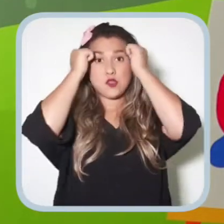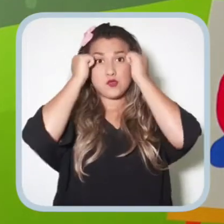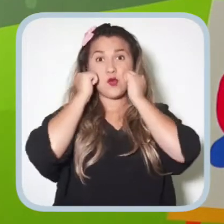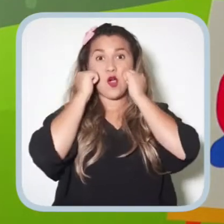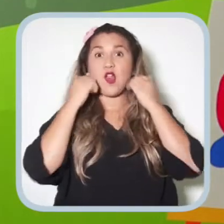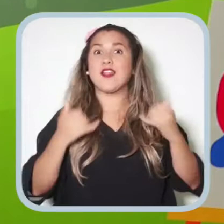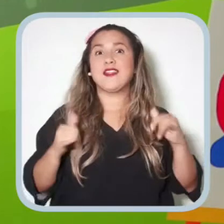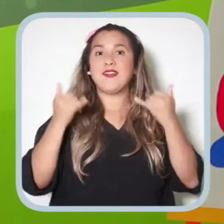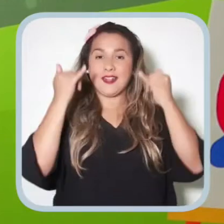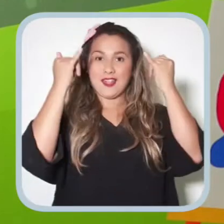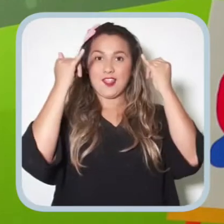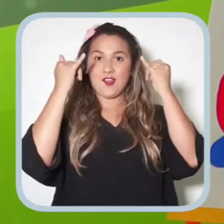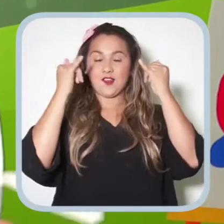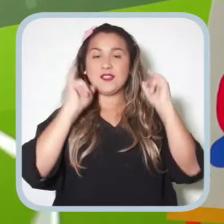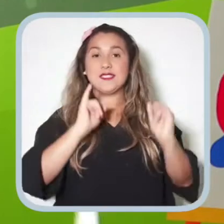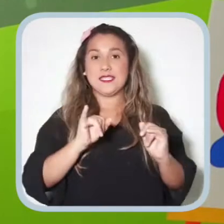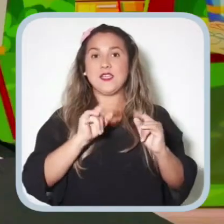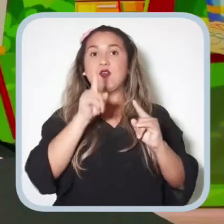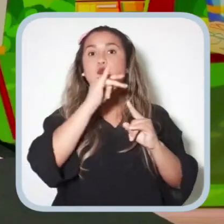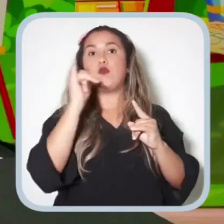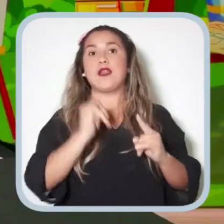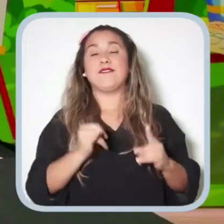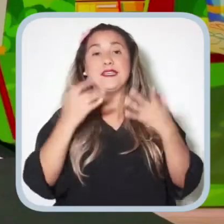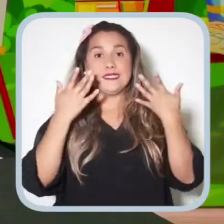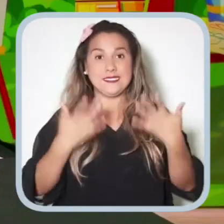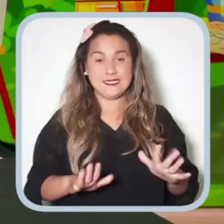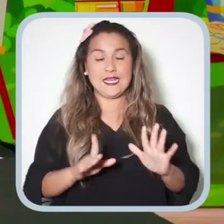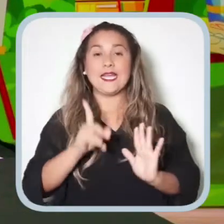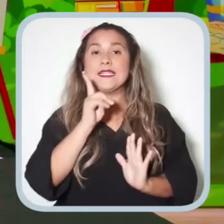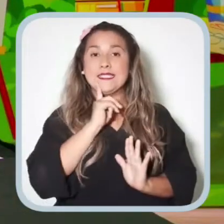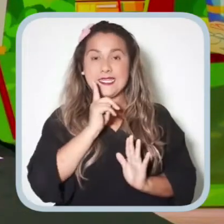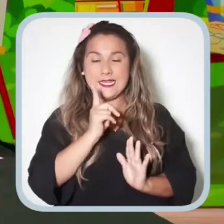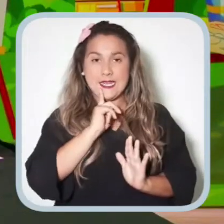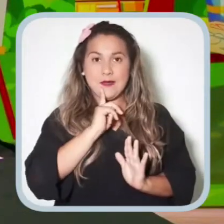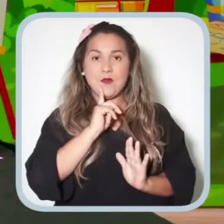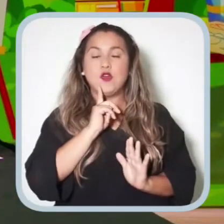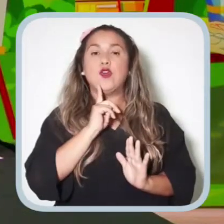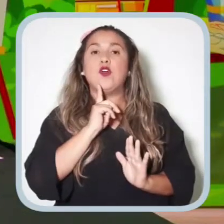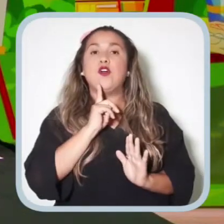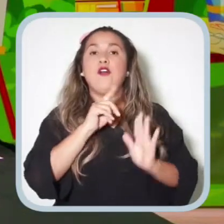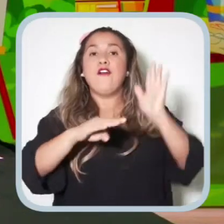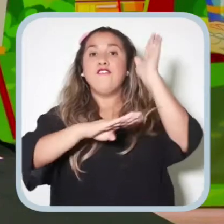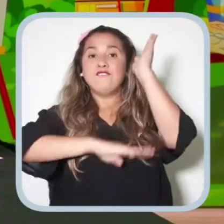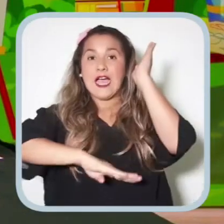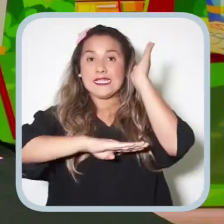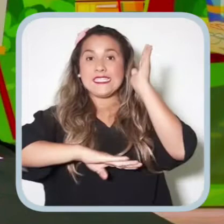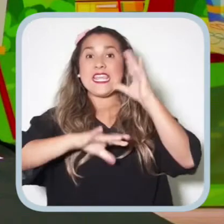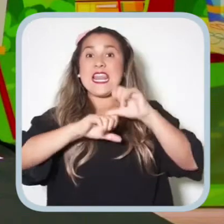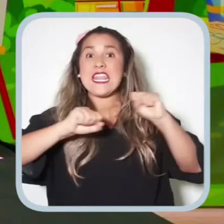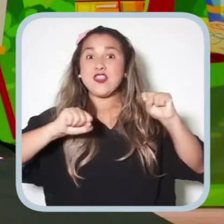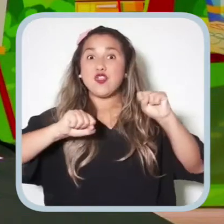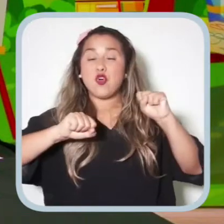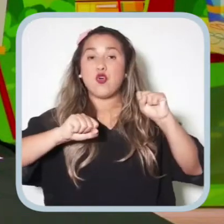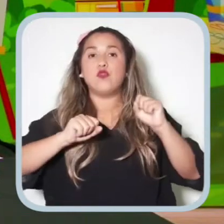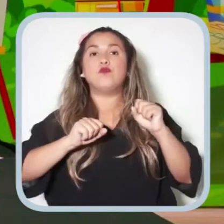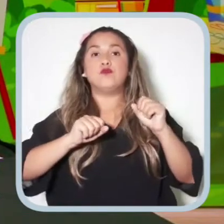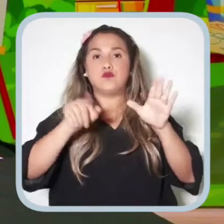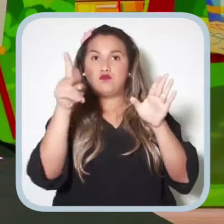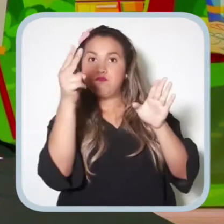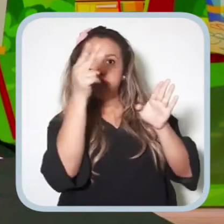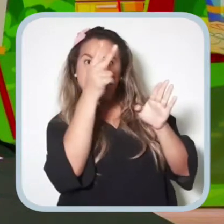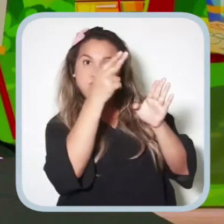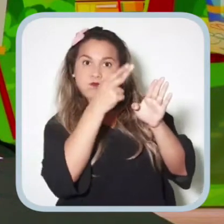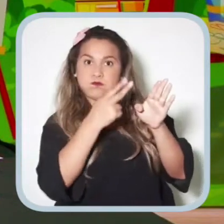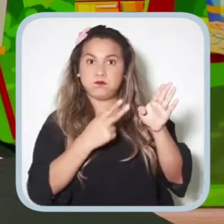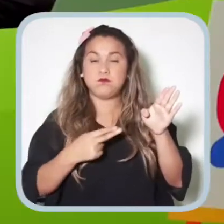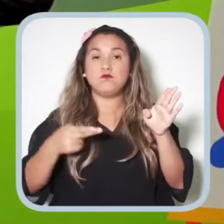divertido. Una vez que ya tenemos la base de nuestro gorro divertido, que nos